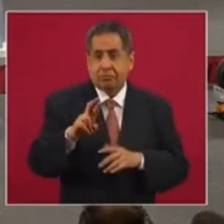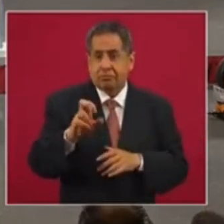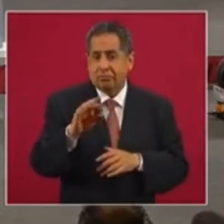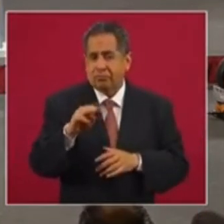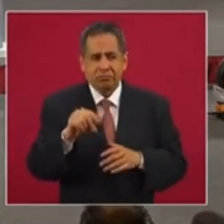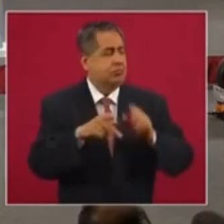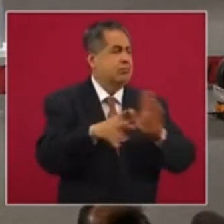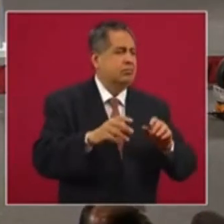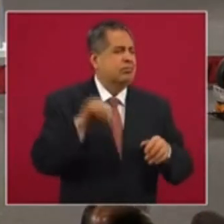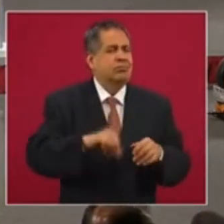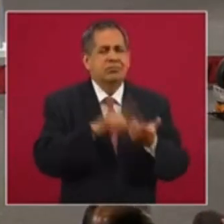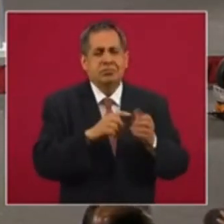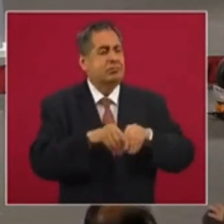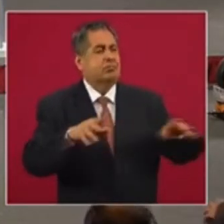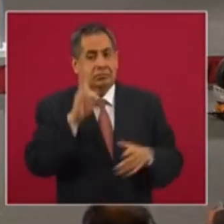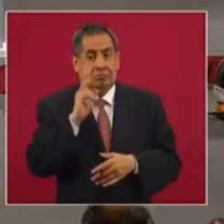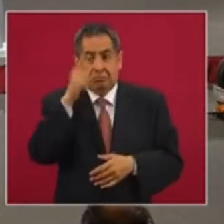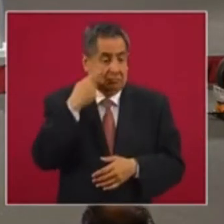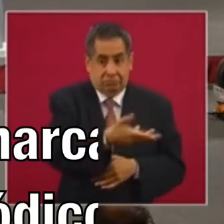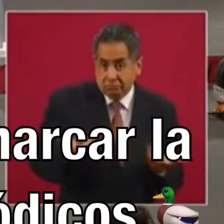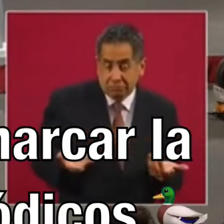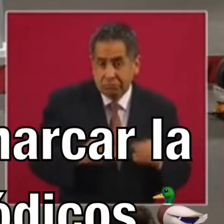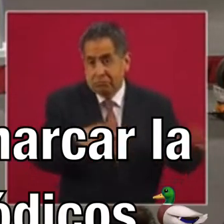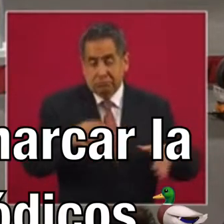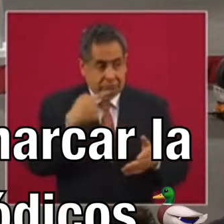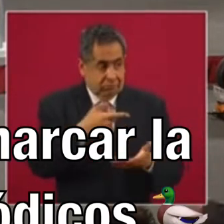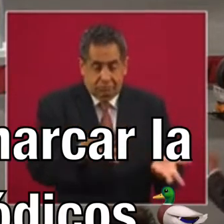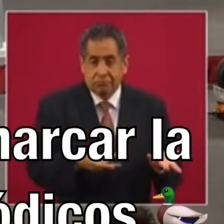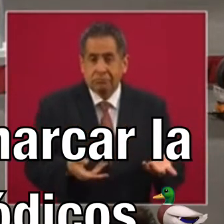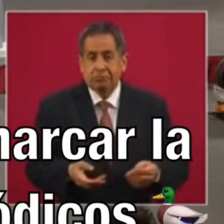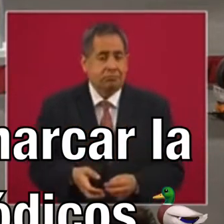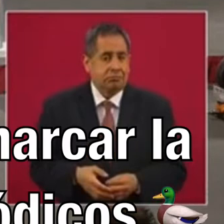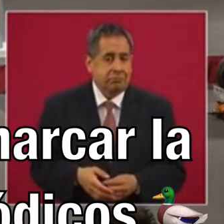A ver, el Universal, ¿qué salió de la noche columna? Si no sacaron esto.